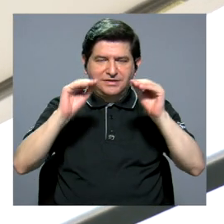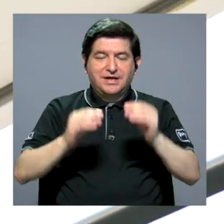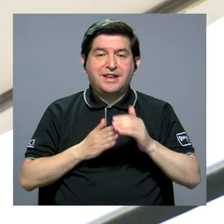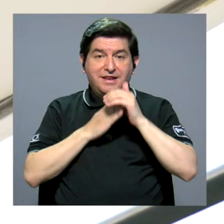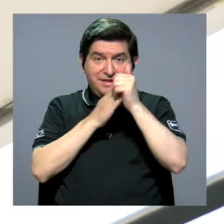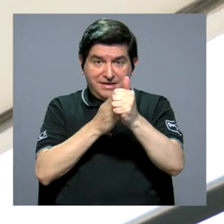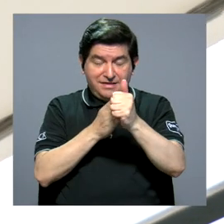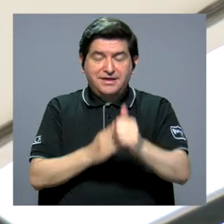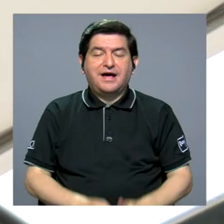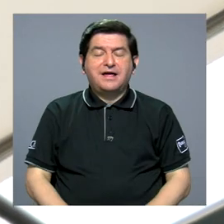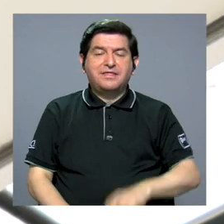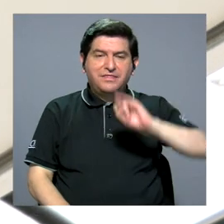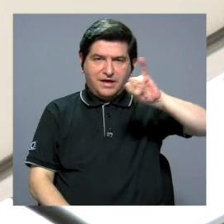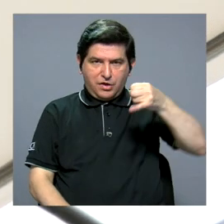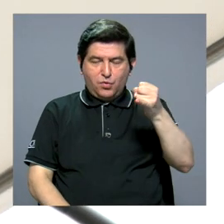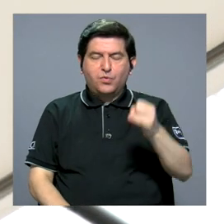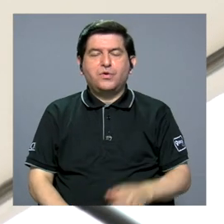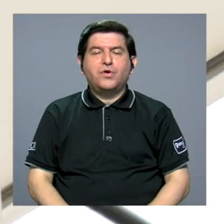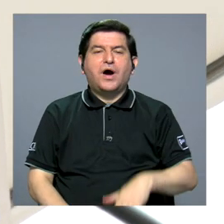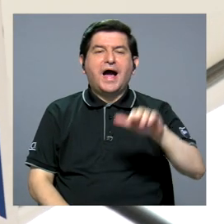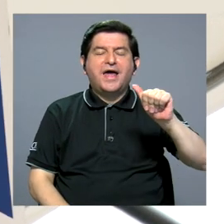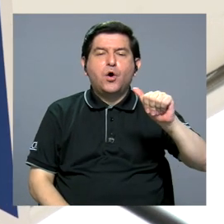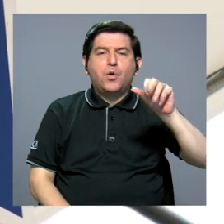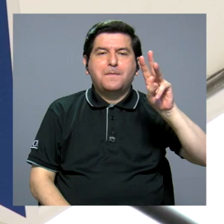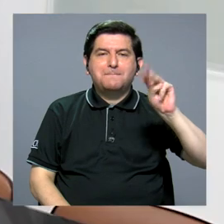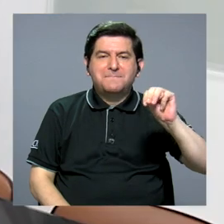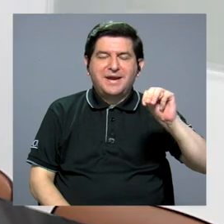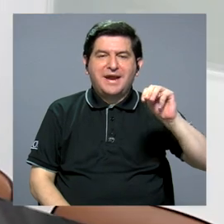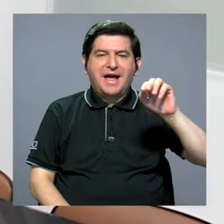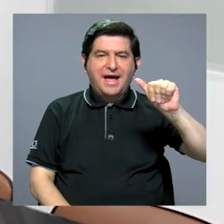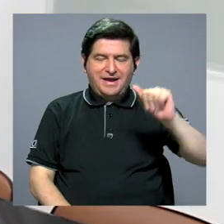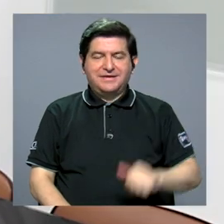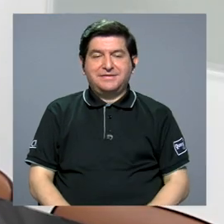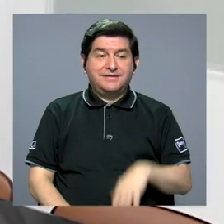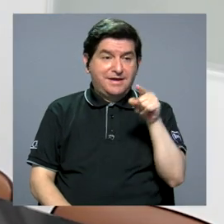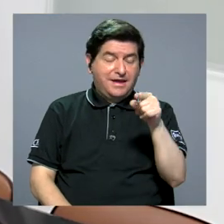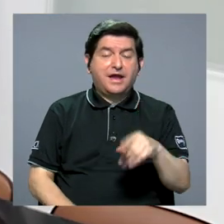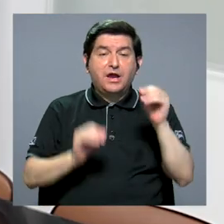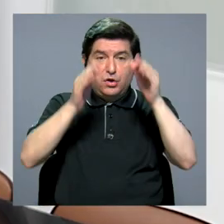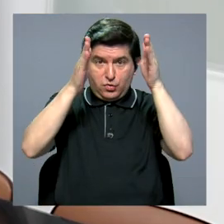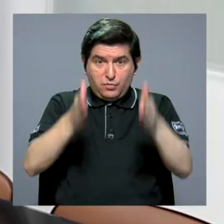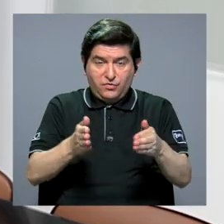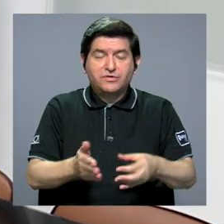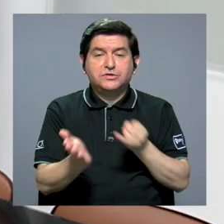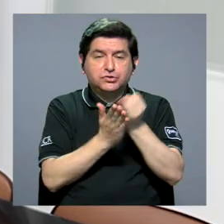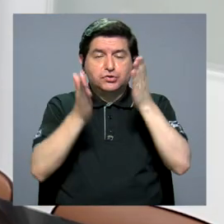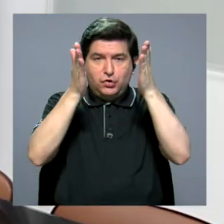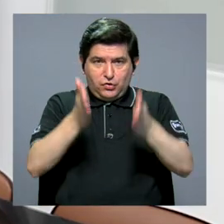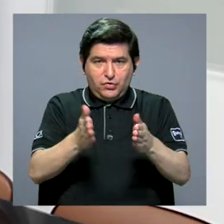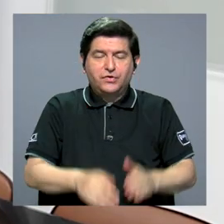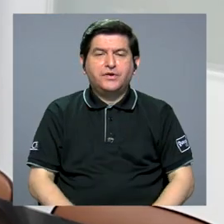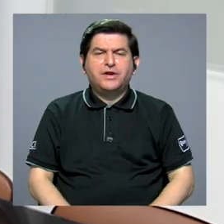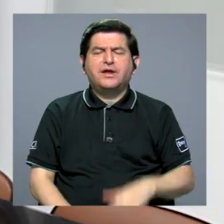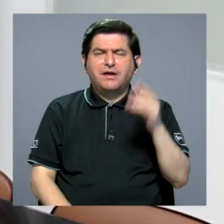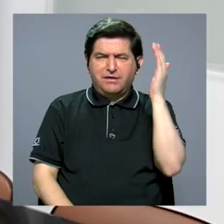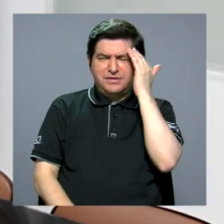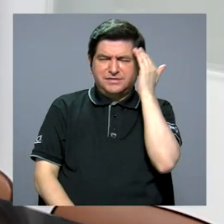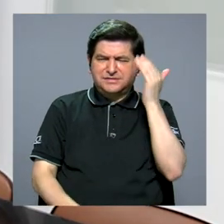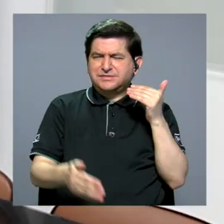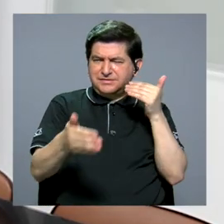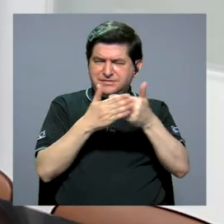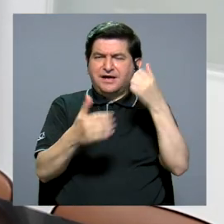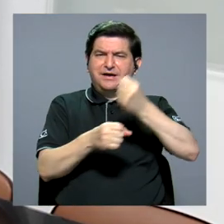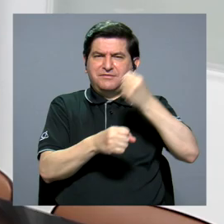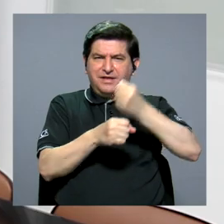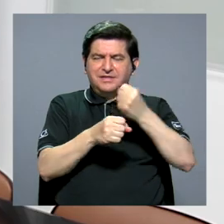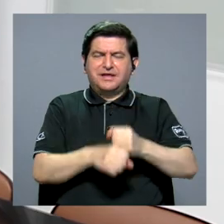Docencia, es liderada desde el mes de julio por Aarón Mena Araya. Mena ha sido docente, investigador y conoce